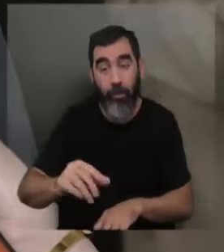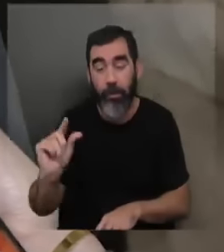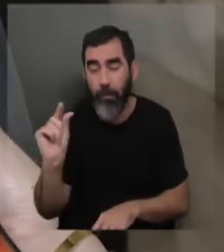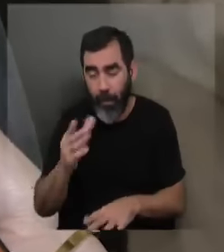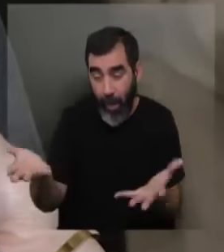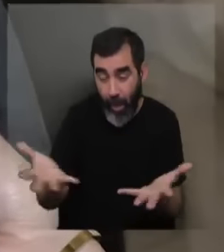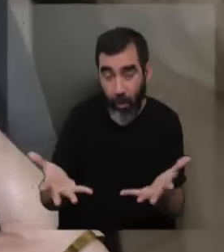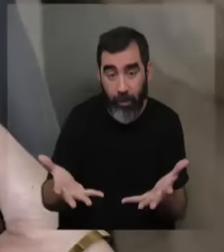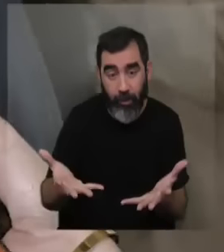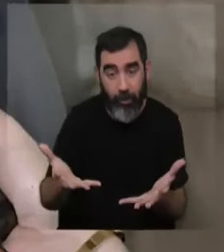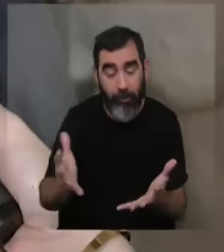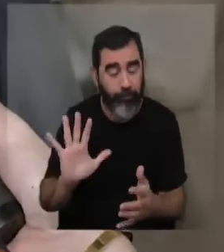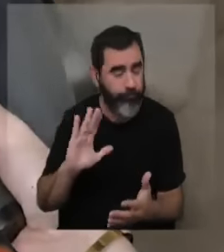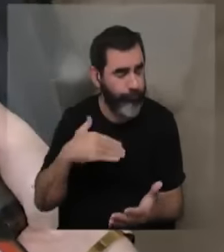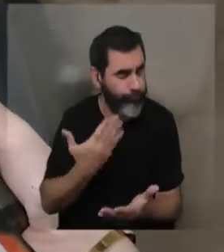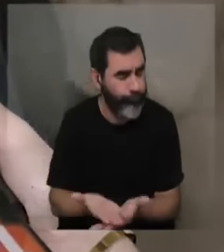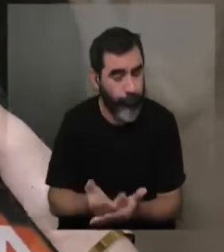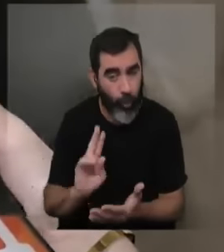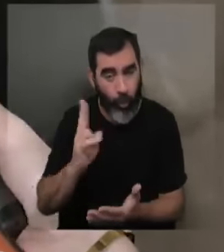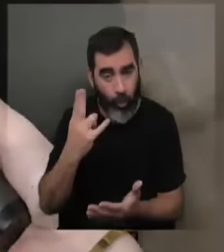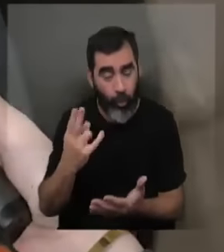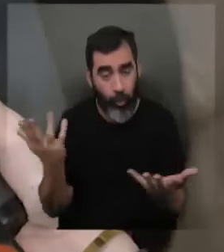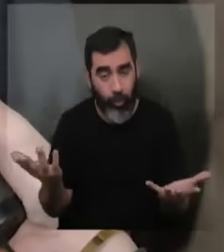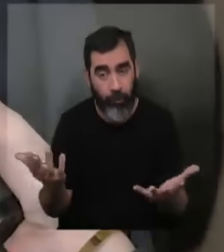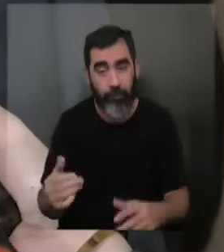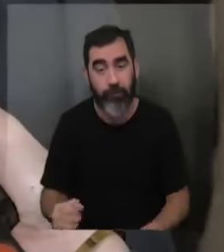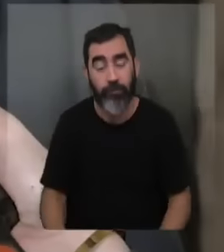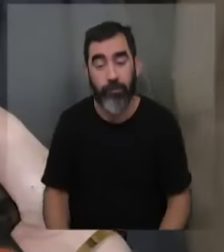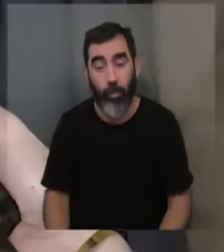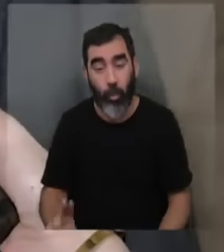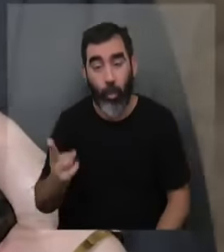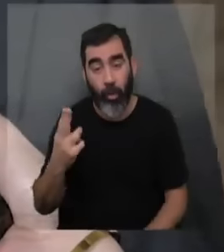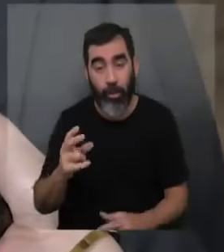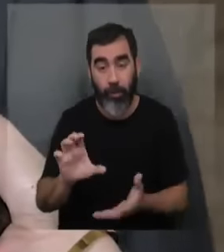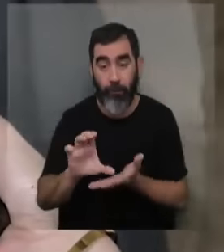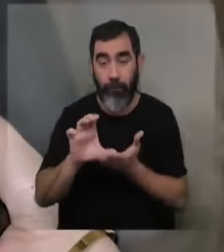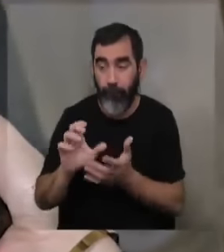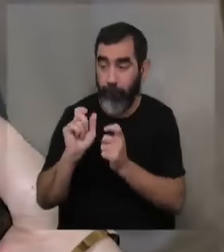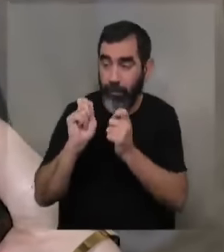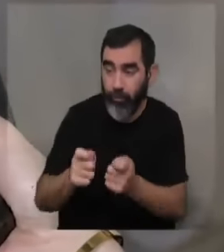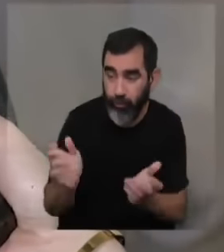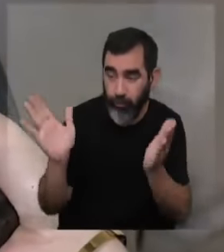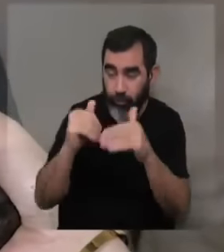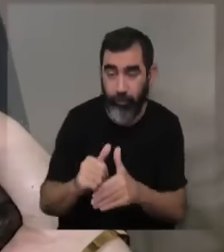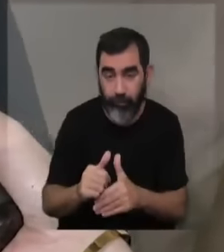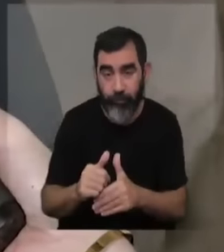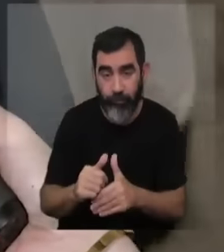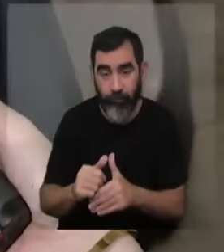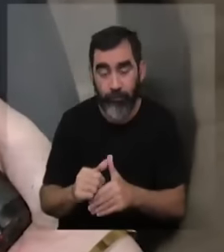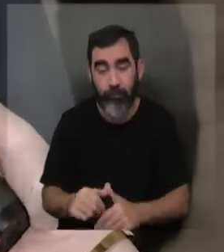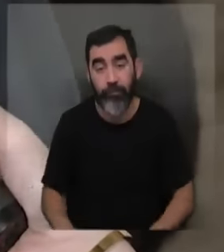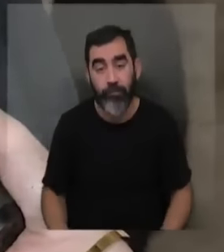plazo sería la quiebra del Uruguay previsible del Uruguay que busca inversiones sobre la base